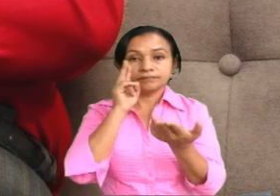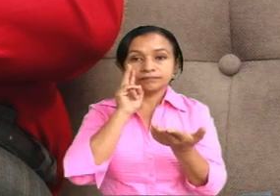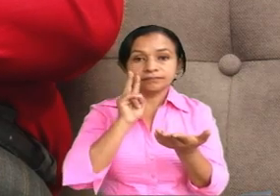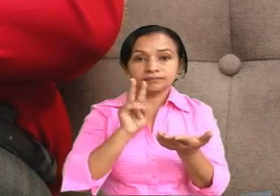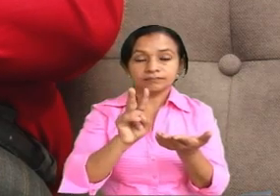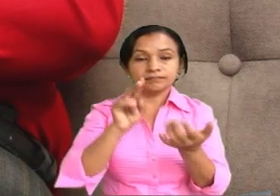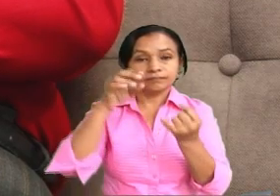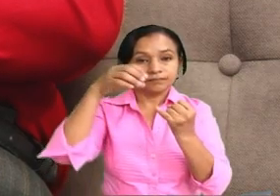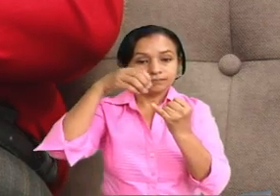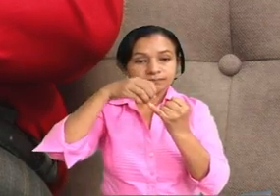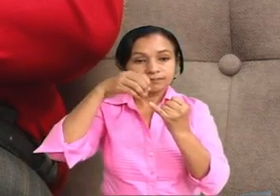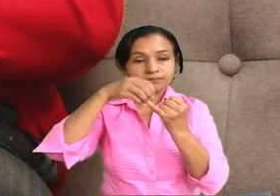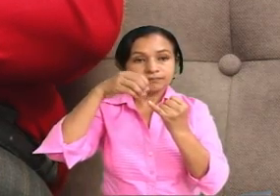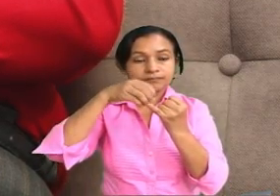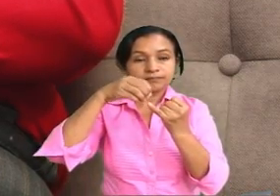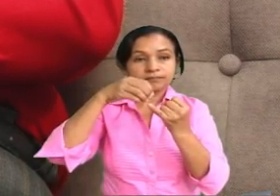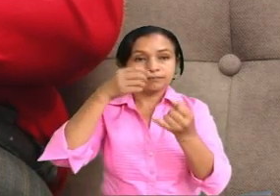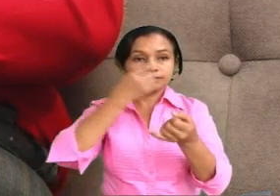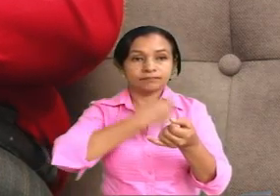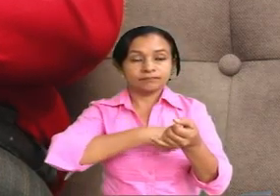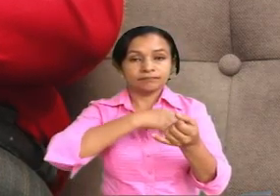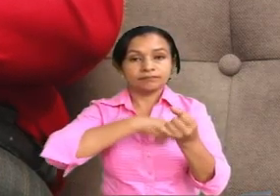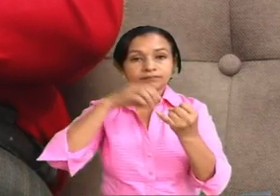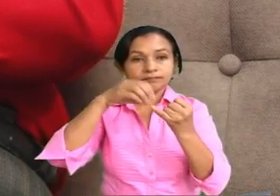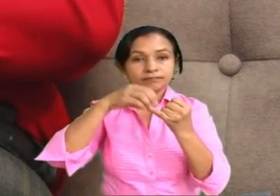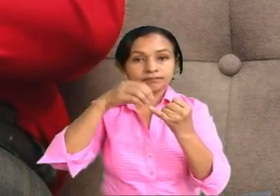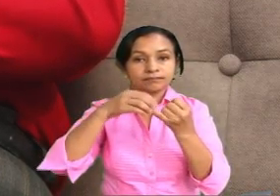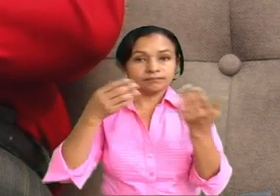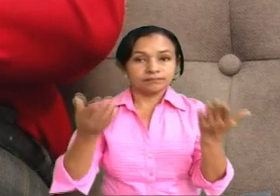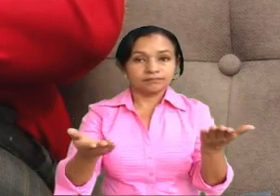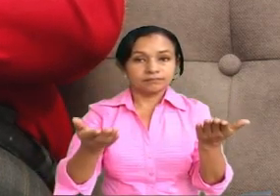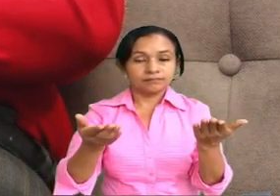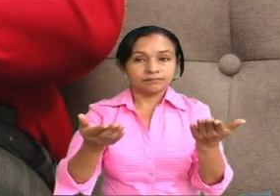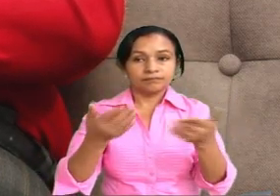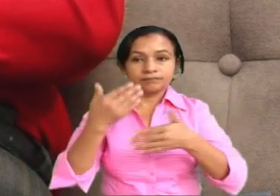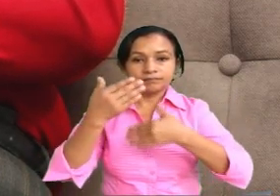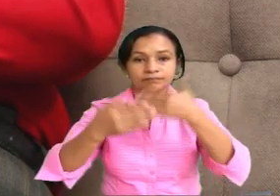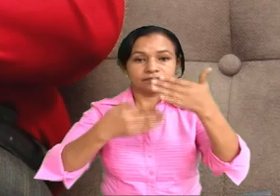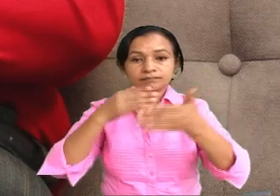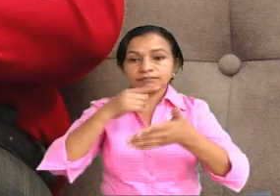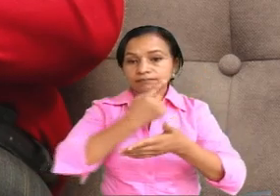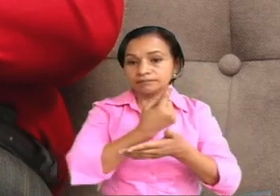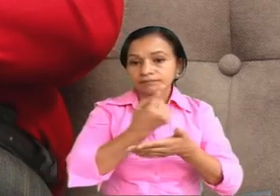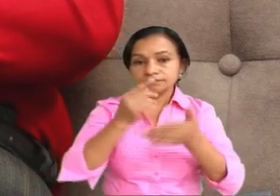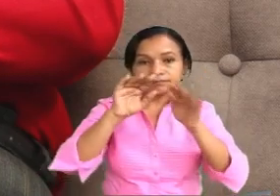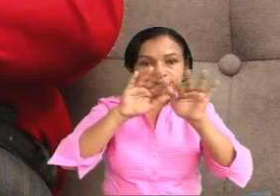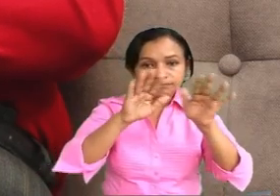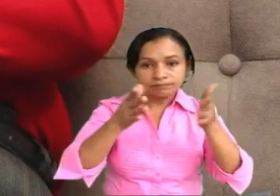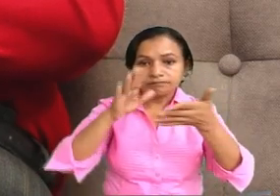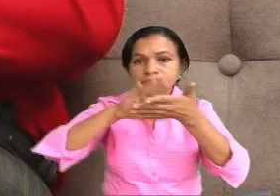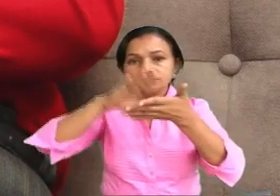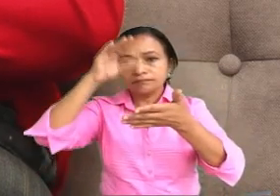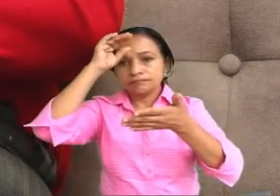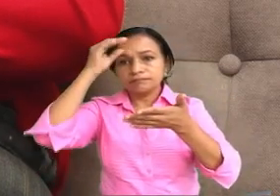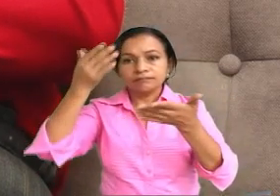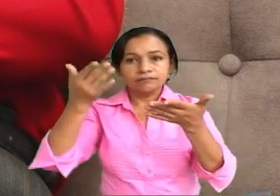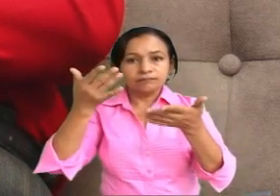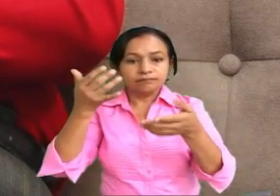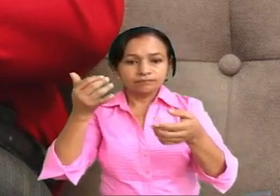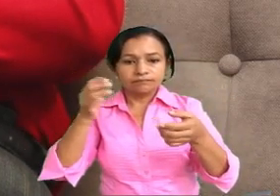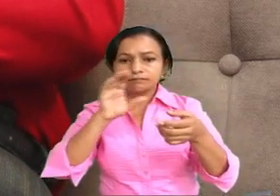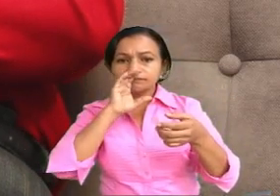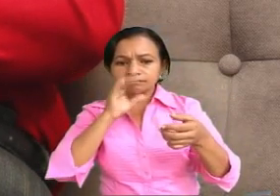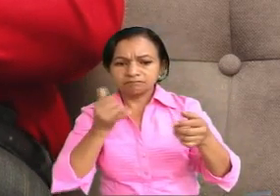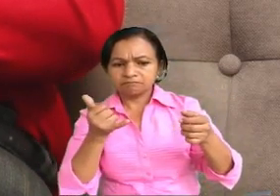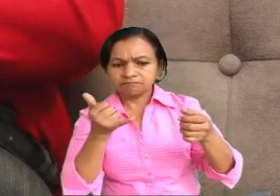el INATEC con las escuelas técnicas del campo, van mujeres a aprender cómo vacunar al